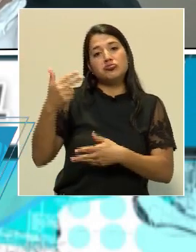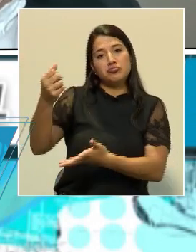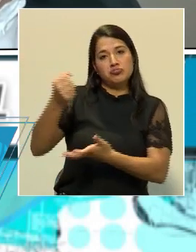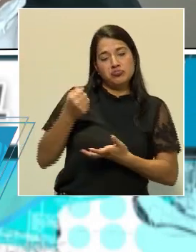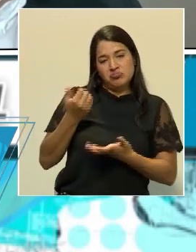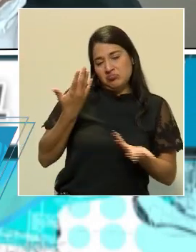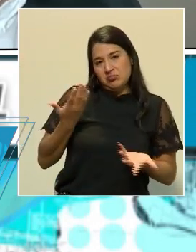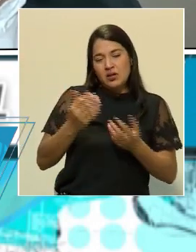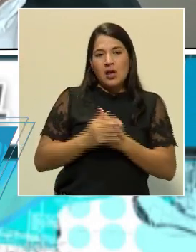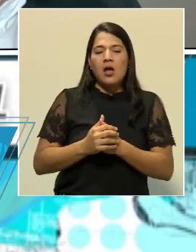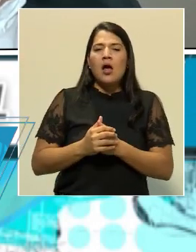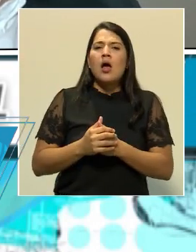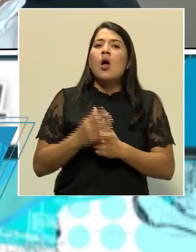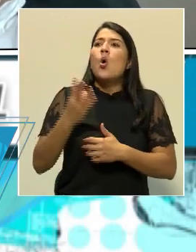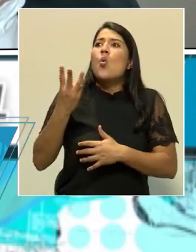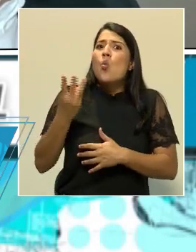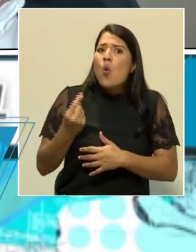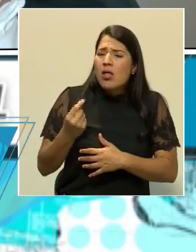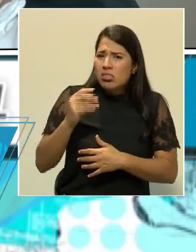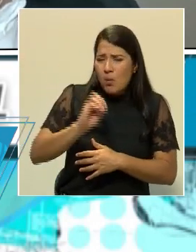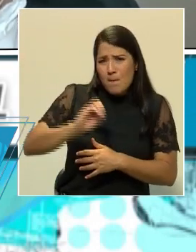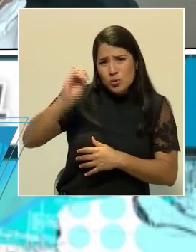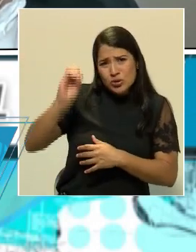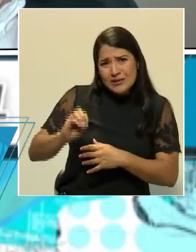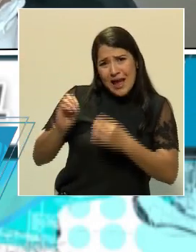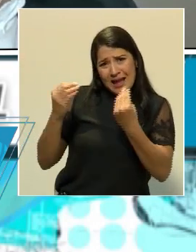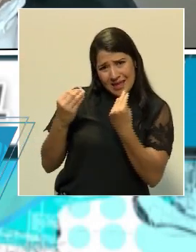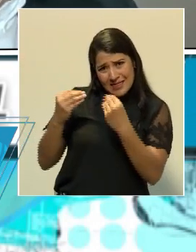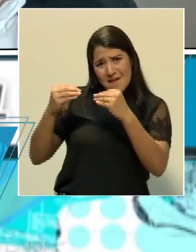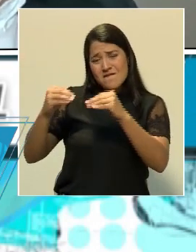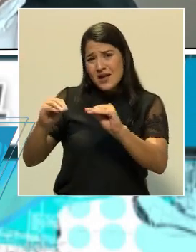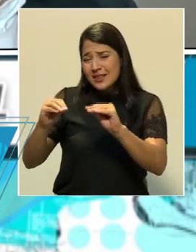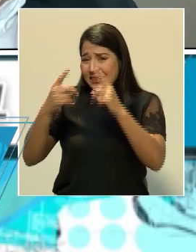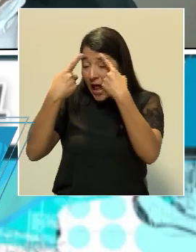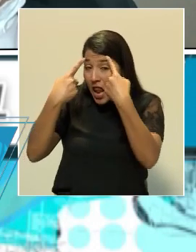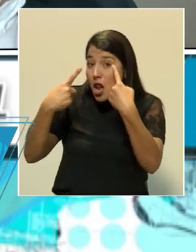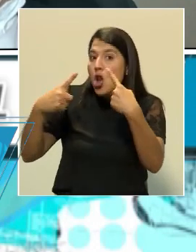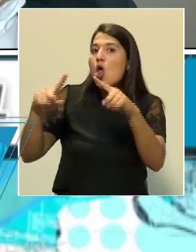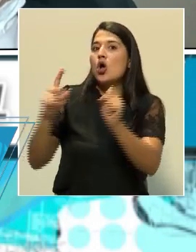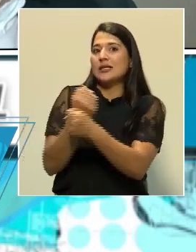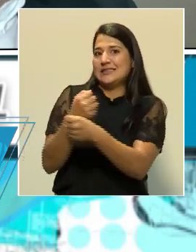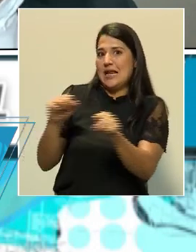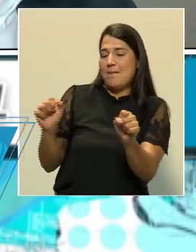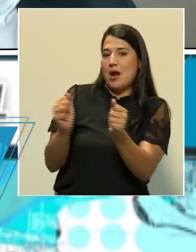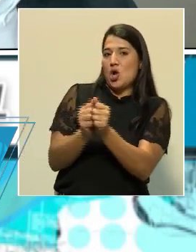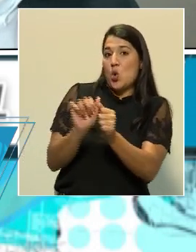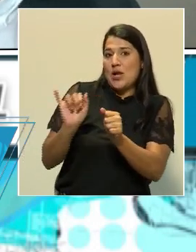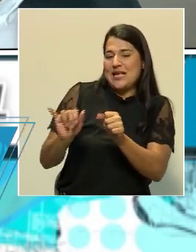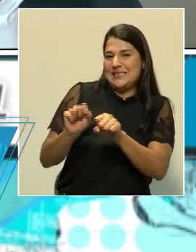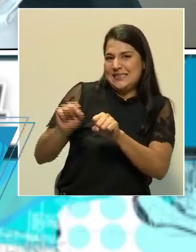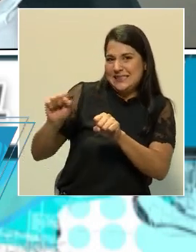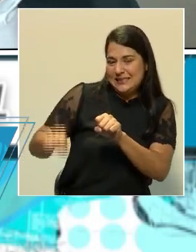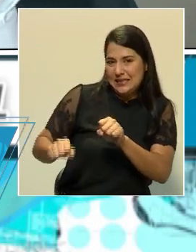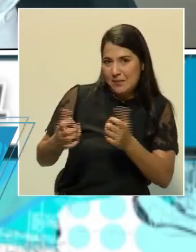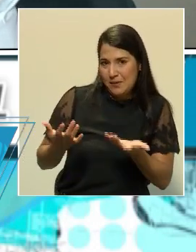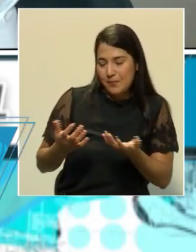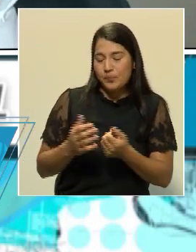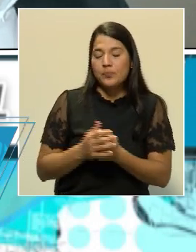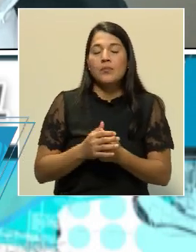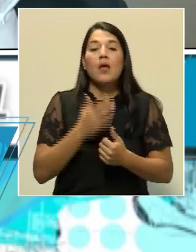domicilio. ¿Qué porcentaje de las ventas se logran salvar con este sistema? Ok,